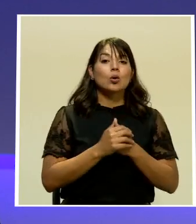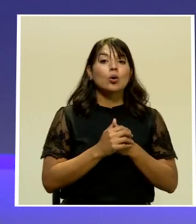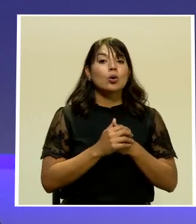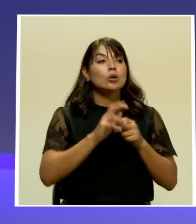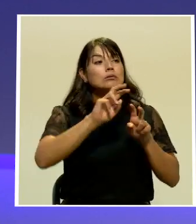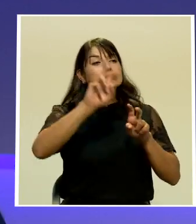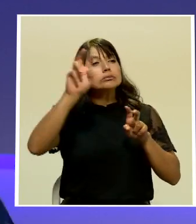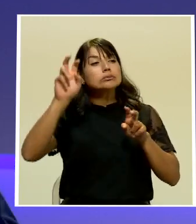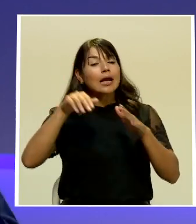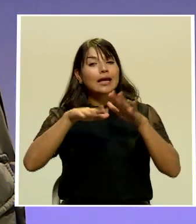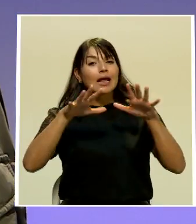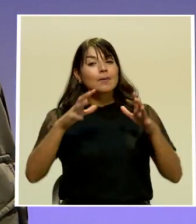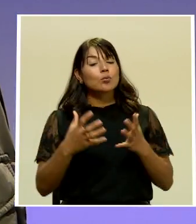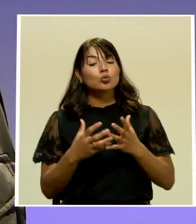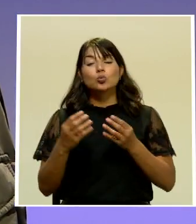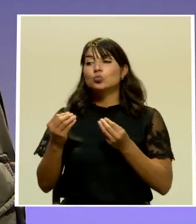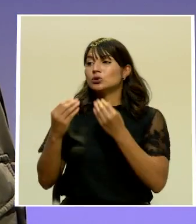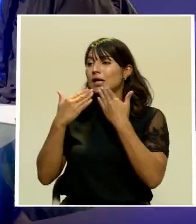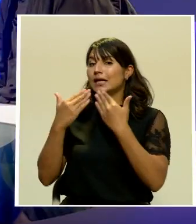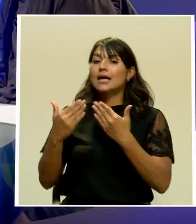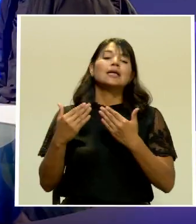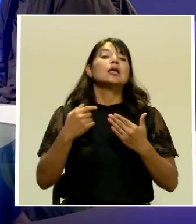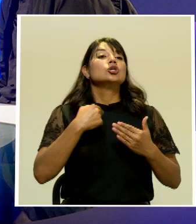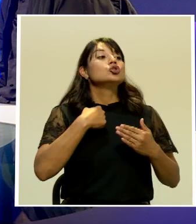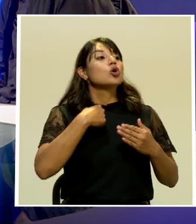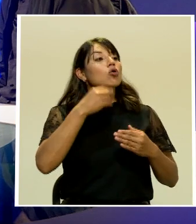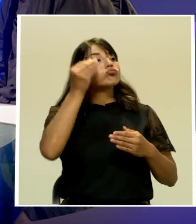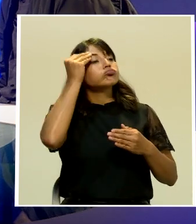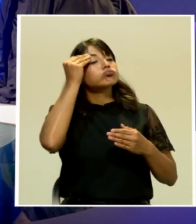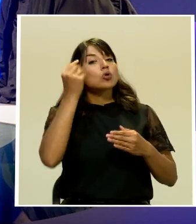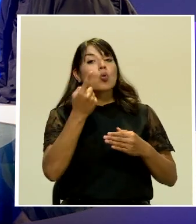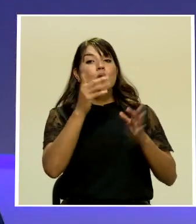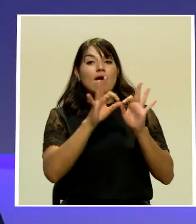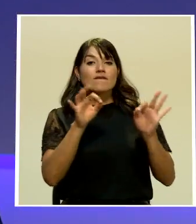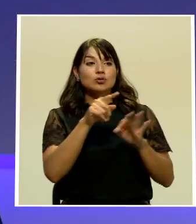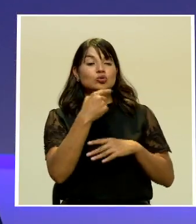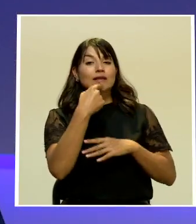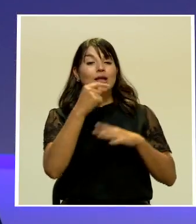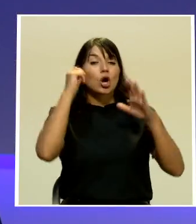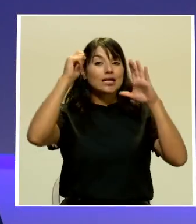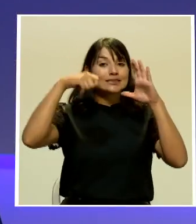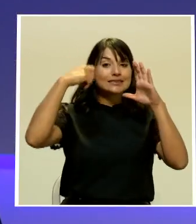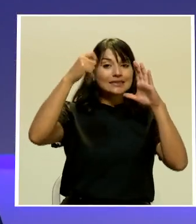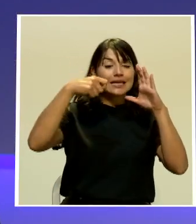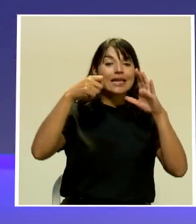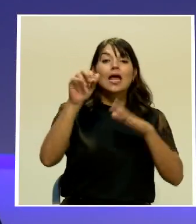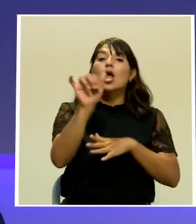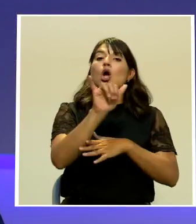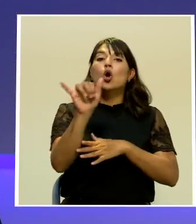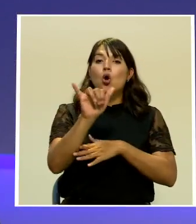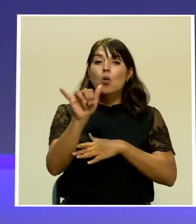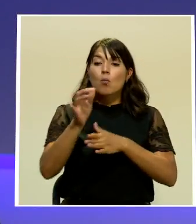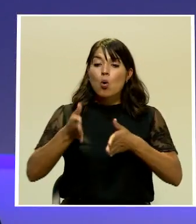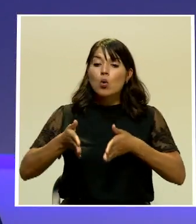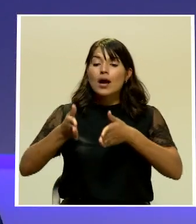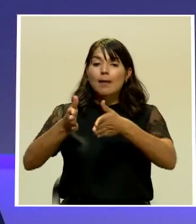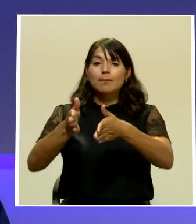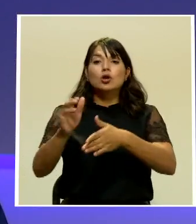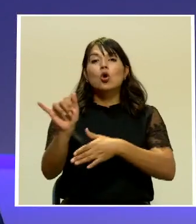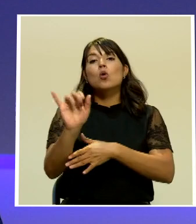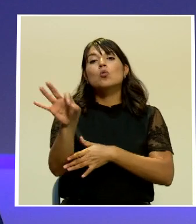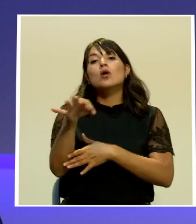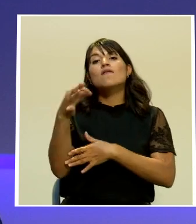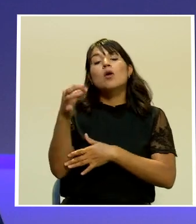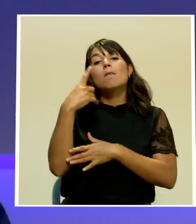andando por el mundo. Muchas me gracias. me quedo con una frase que dijiste, el cine como un camino, como una forma